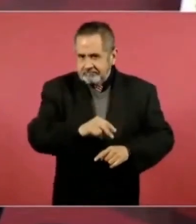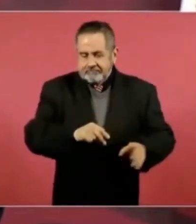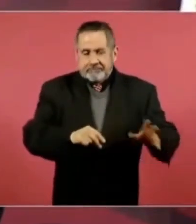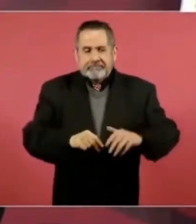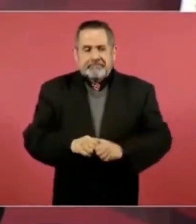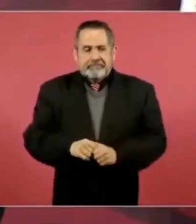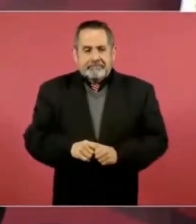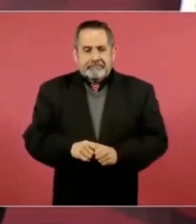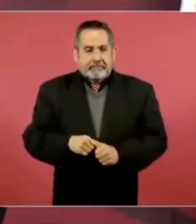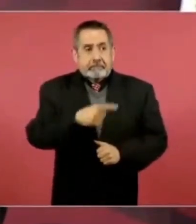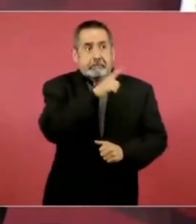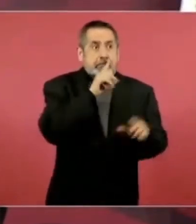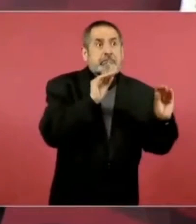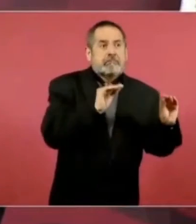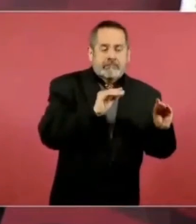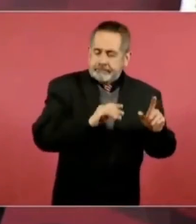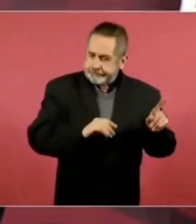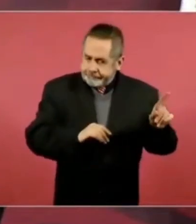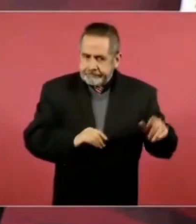Sí, porque se quedan callados.